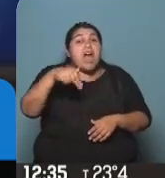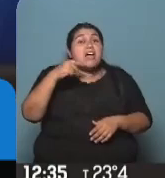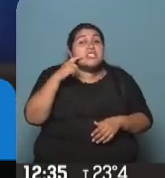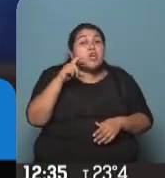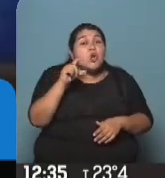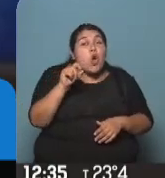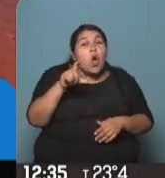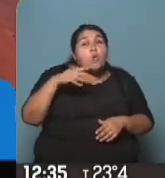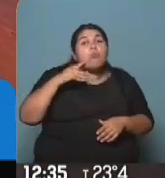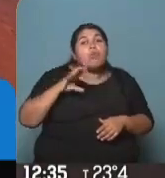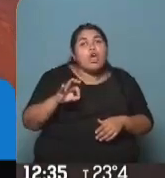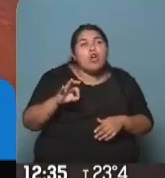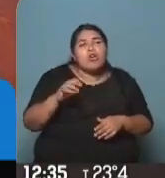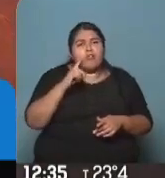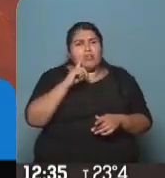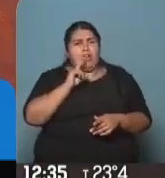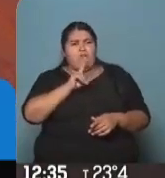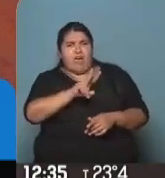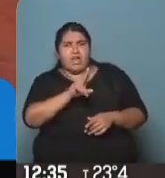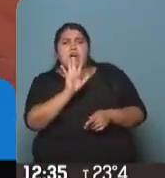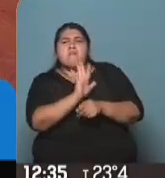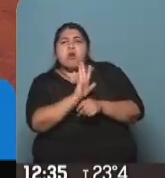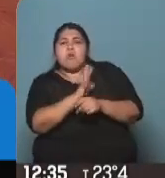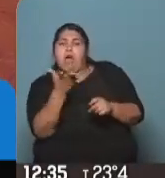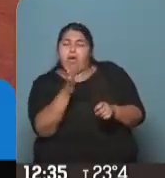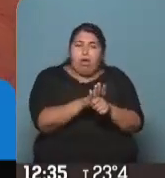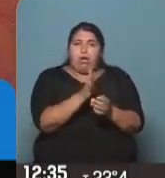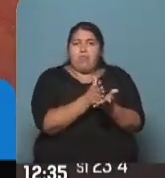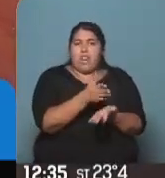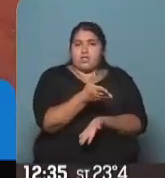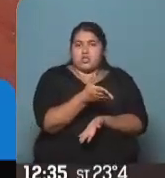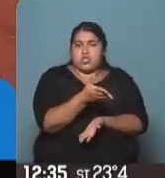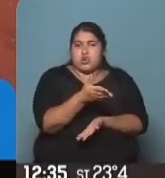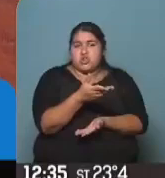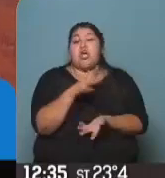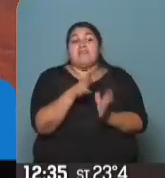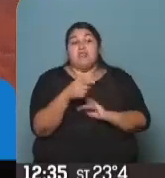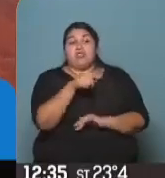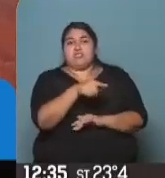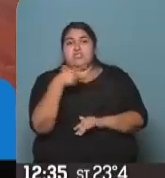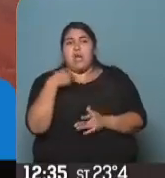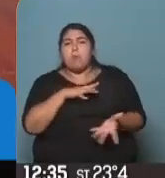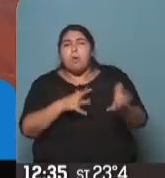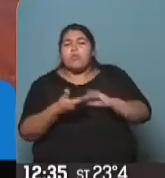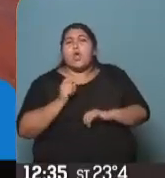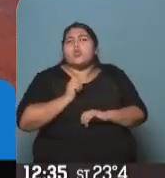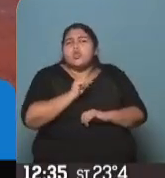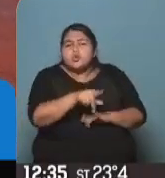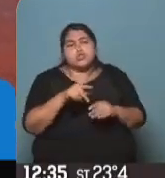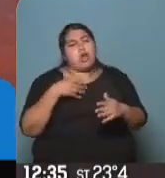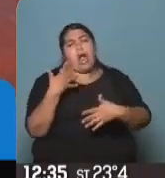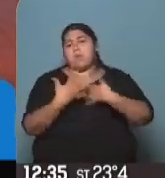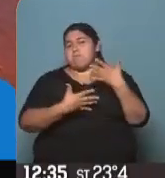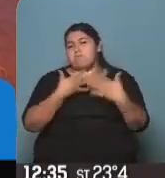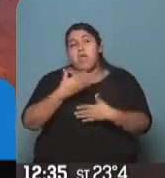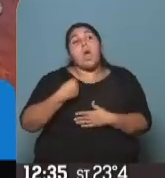lo científico-técnico, pero además vulnera derechos. Entonces es necesario cambiar ese modelo por un modelo en el que se garantice